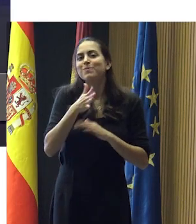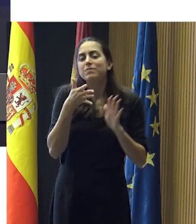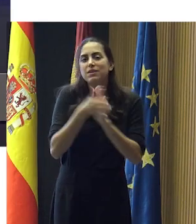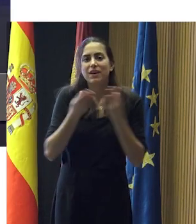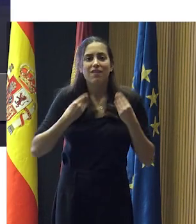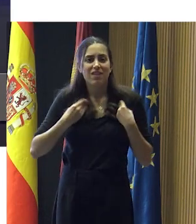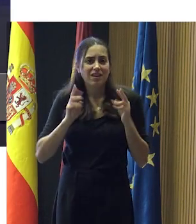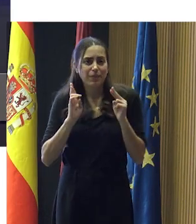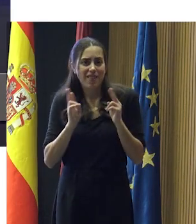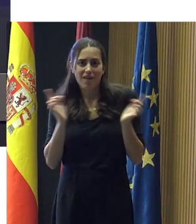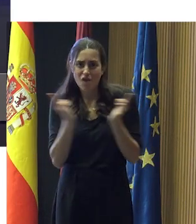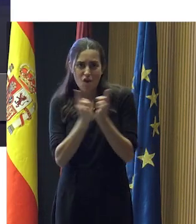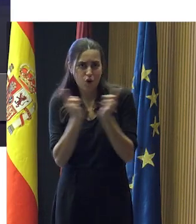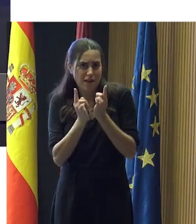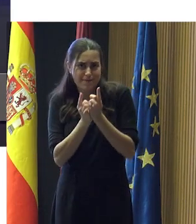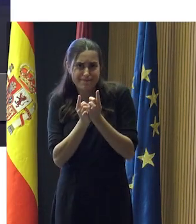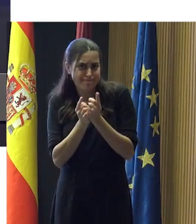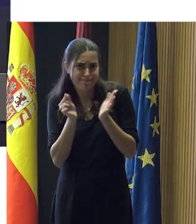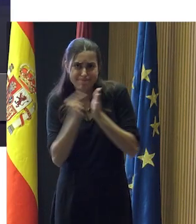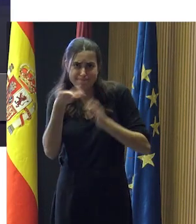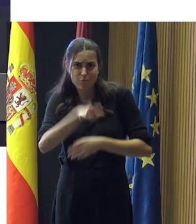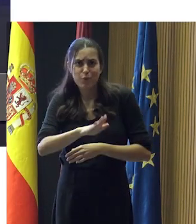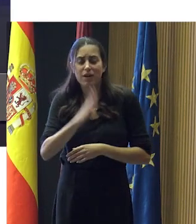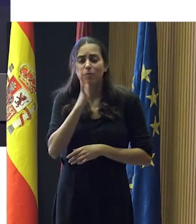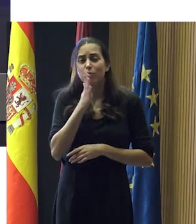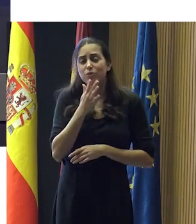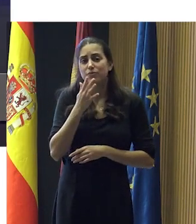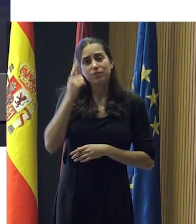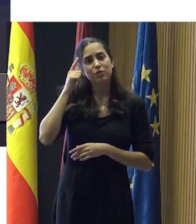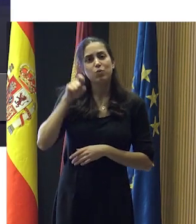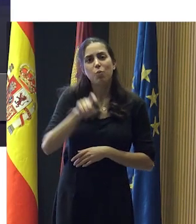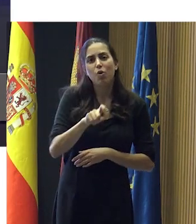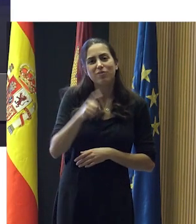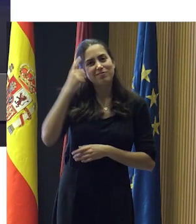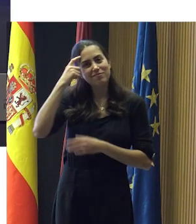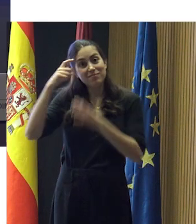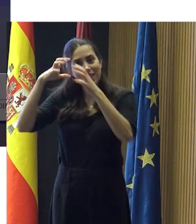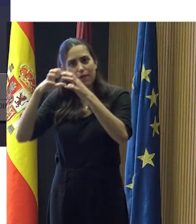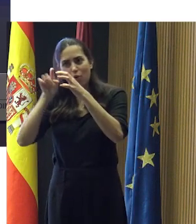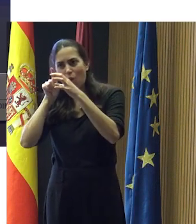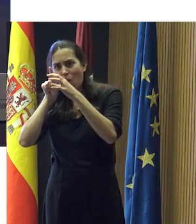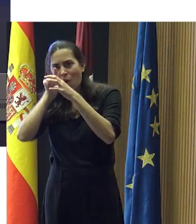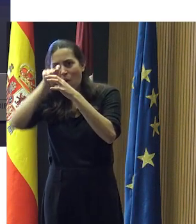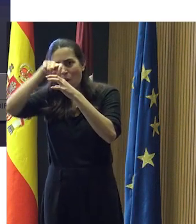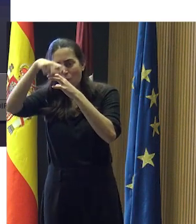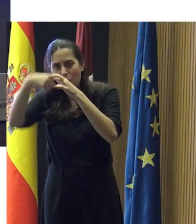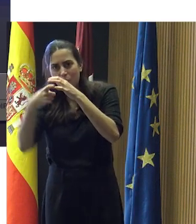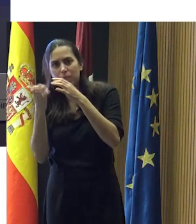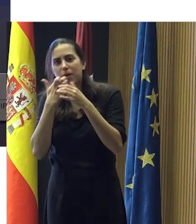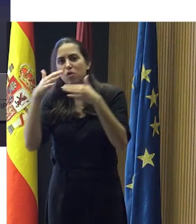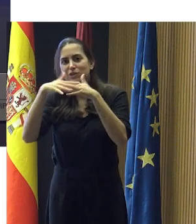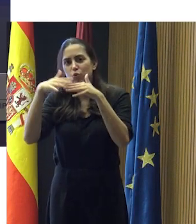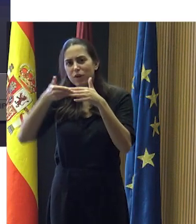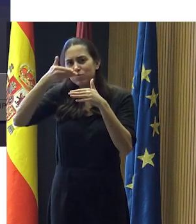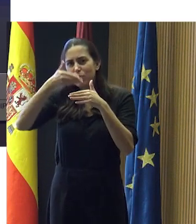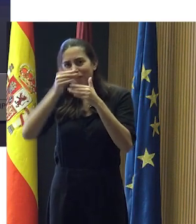muy corta. Y esto se debe precisamente a que como estos tumores empiezan a crecer en el cerebro, son capaces de infiltrar estructuras muy